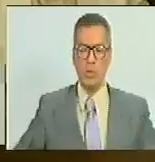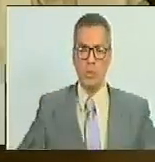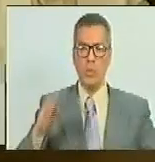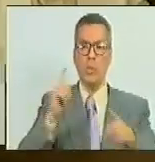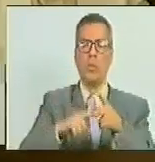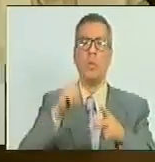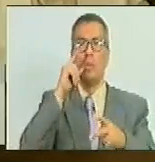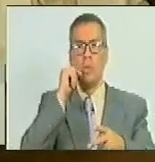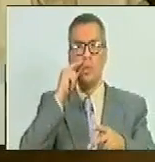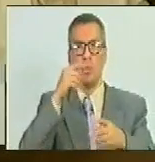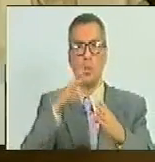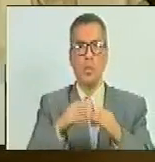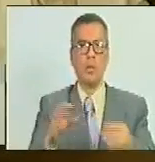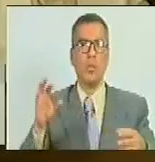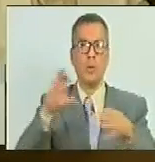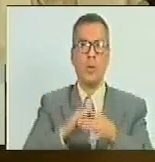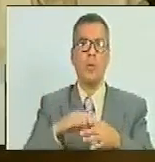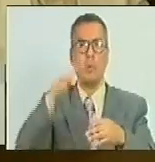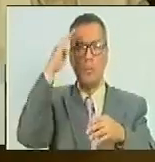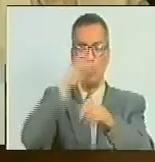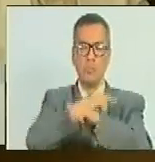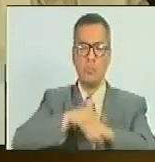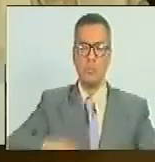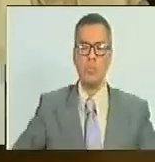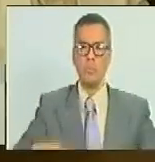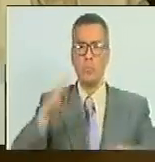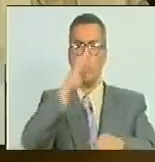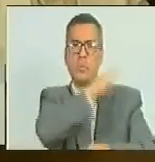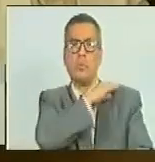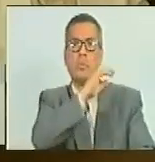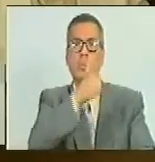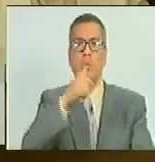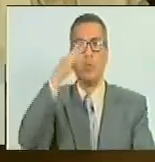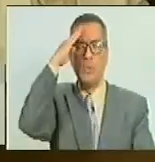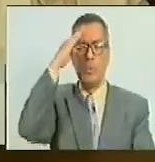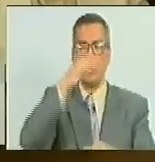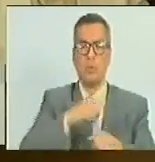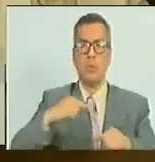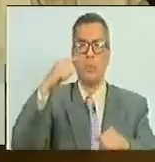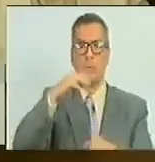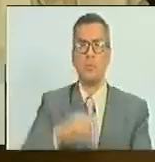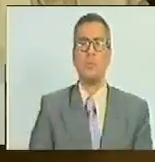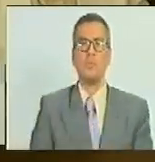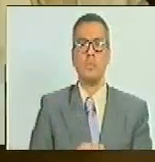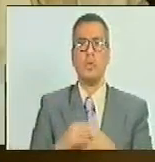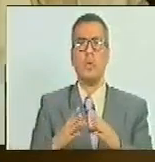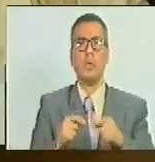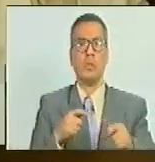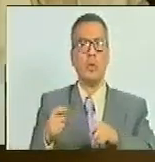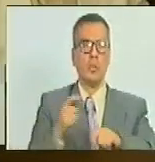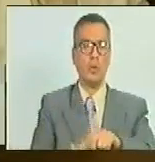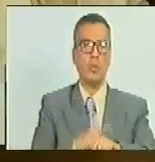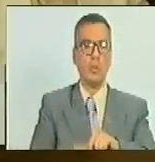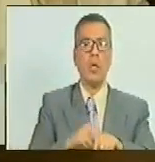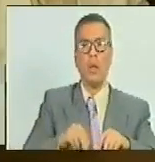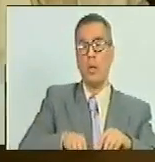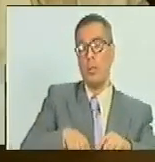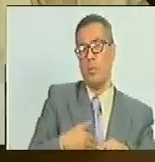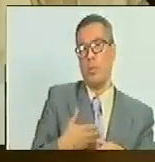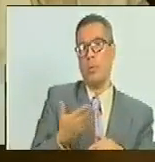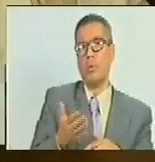Un hombre de la Armada Bolivariana, un almirante que en otrora tiempo fue